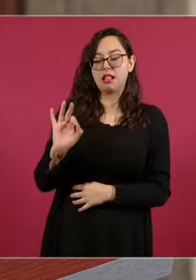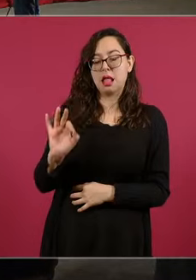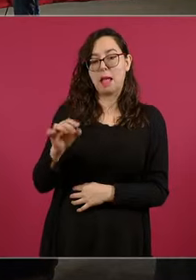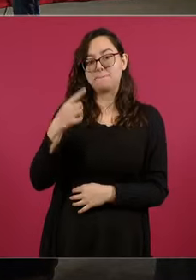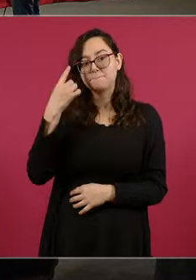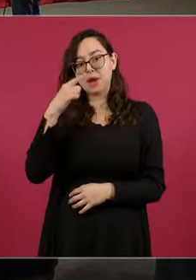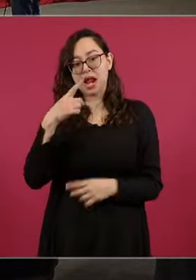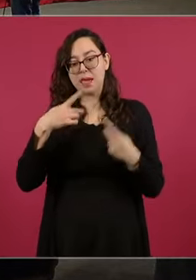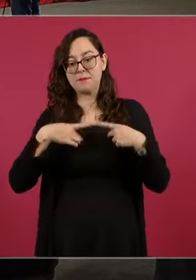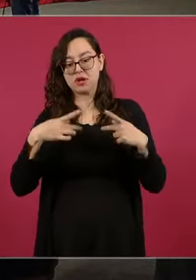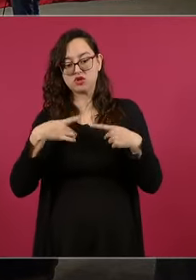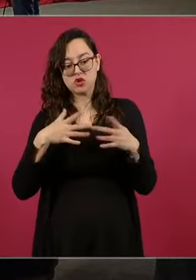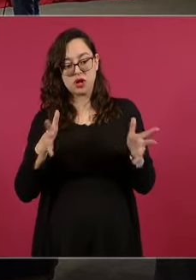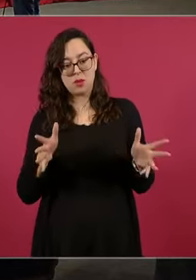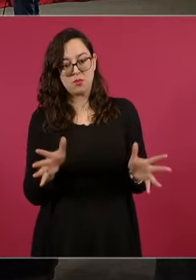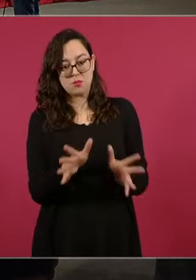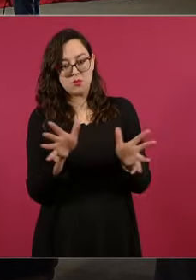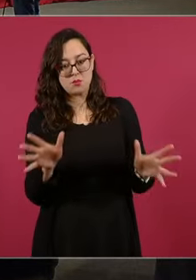personalizada.